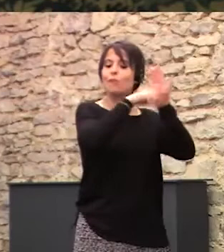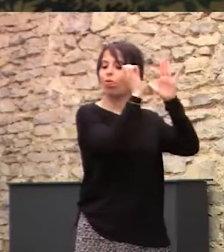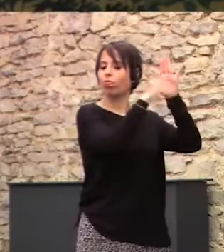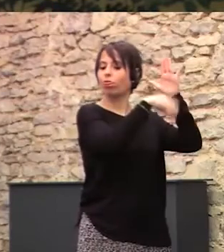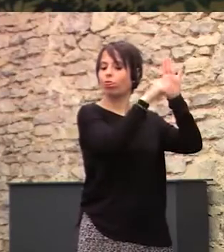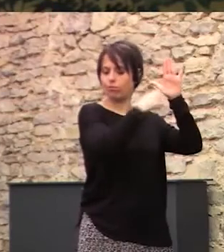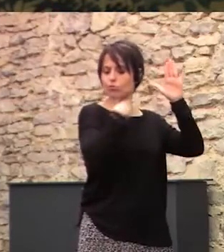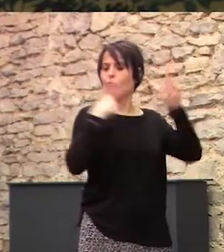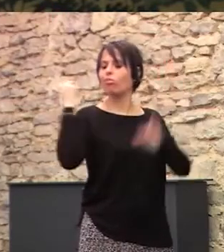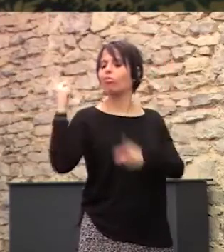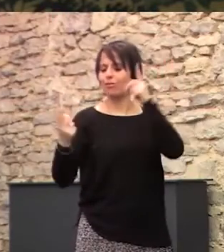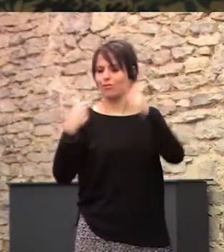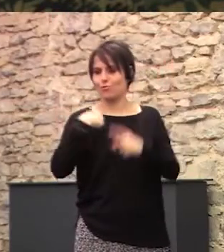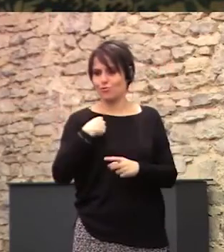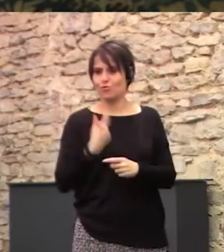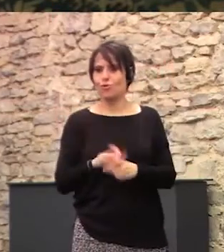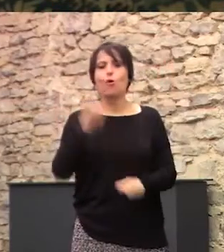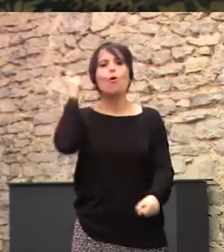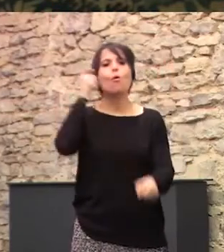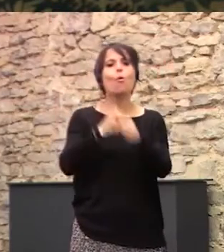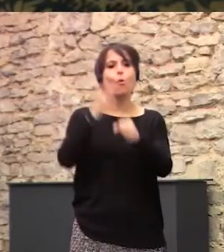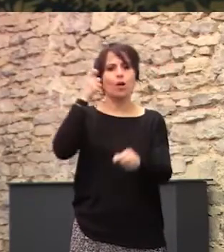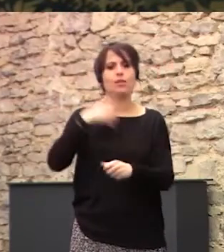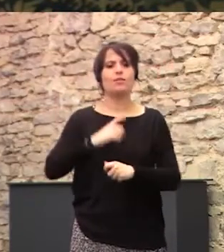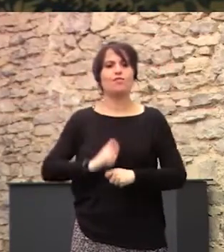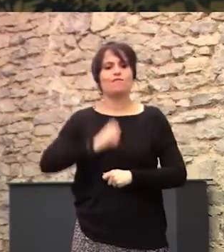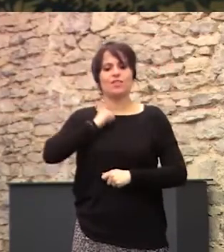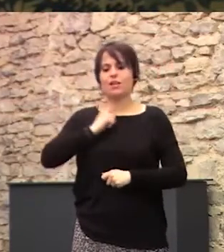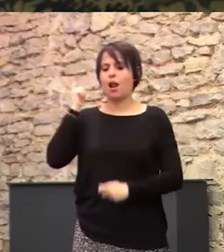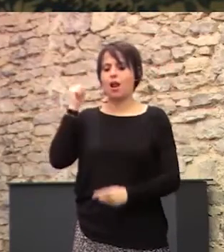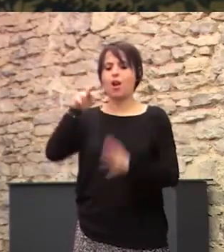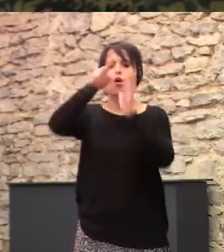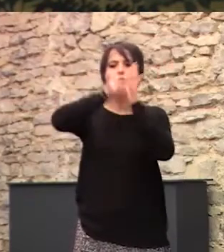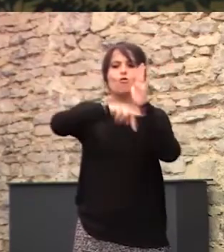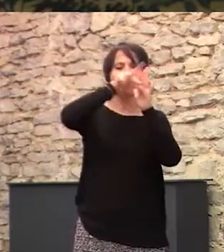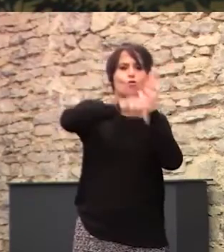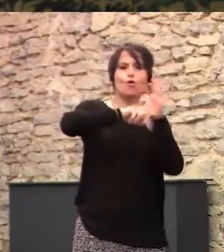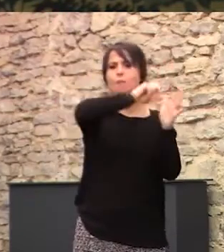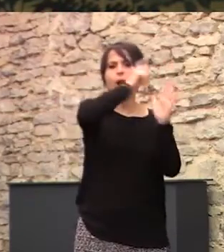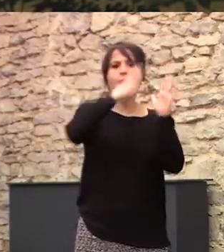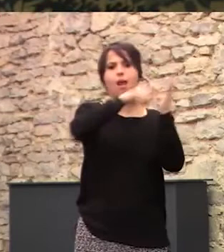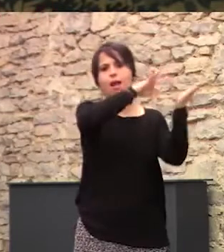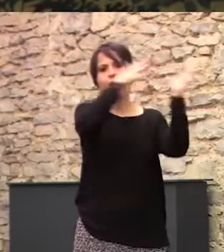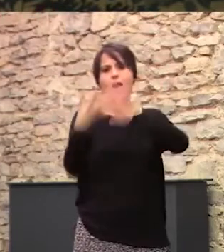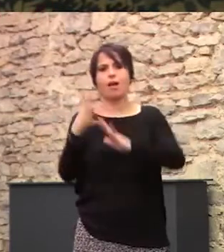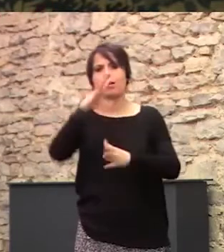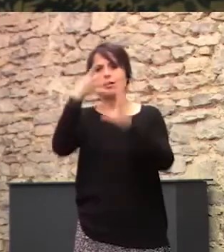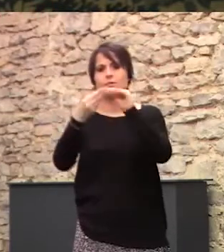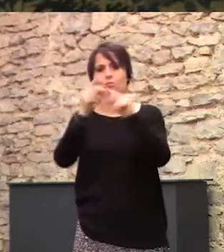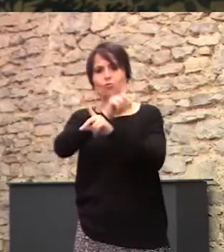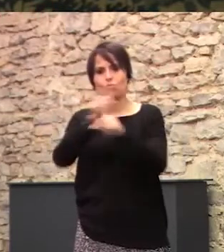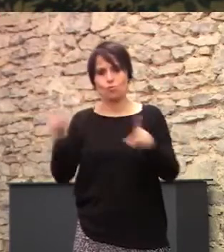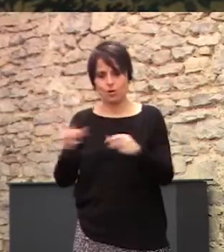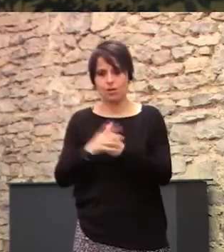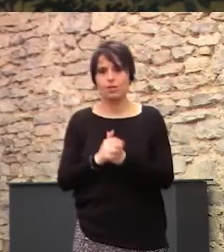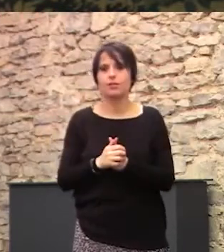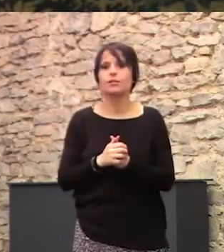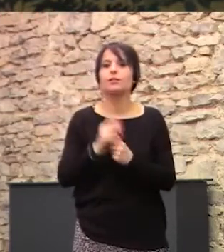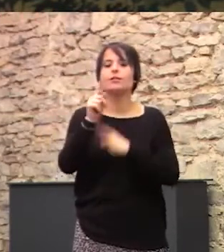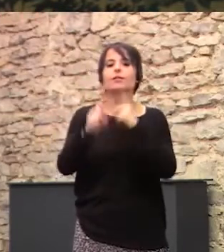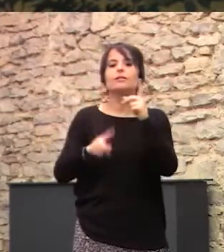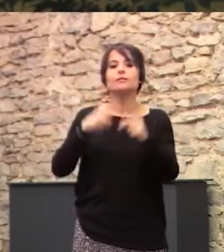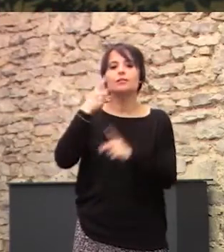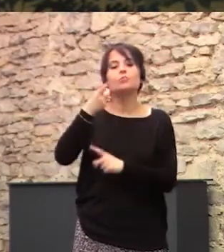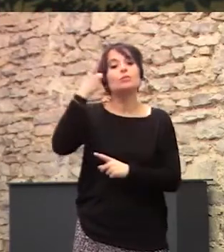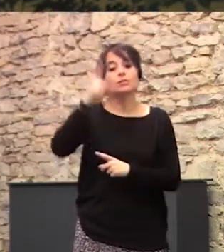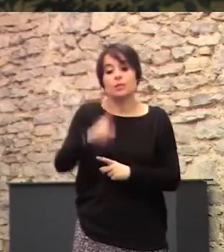Los jueces se niegan y los fiscales se niegan a aplicar los cambios legislativos, por un lado, y por otro lado, entonces hacer